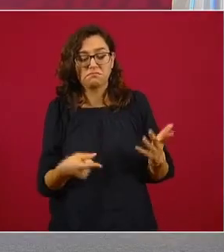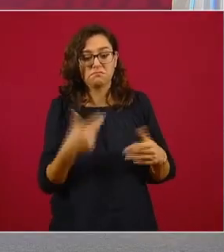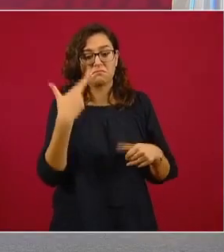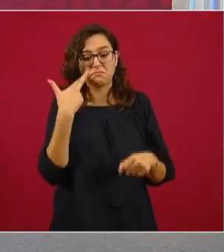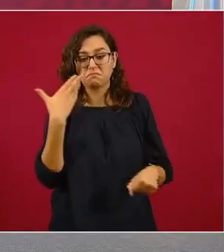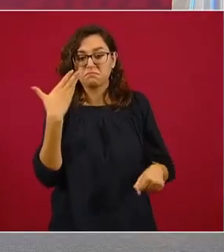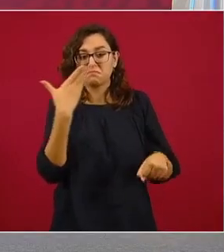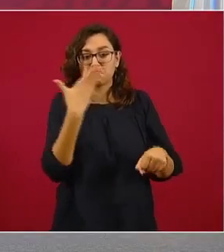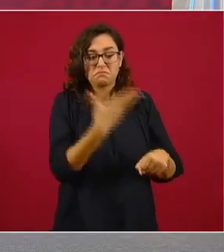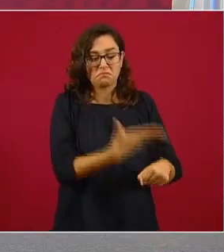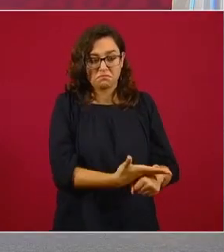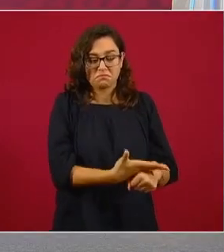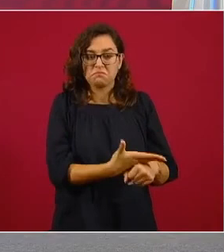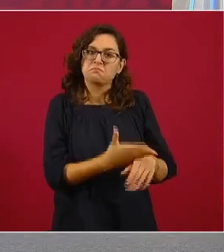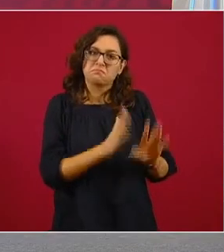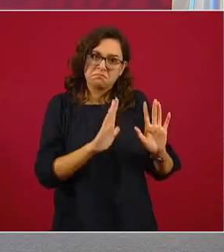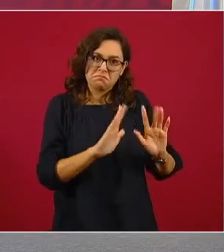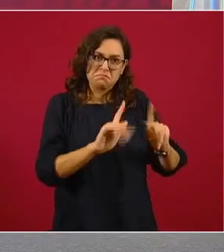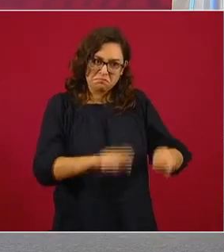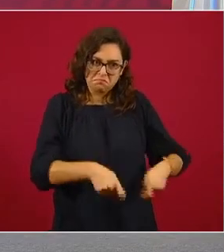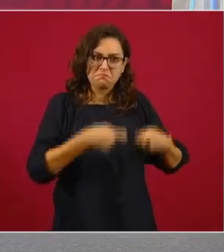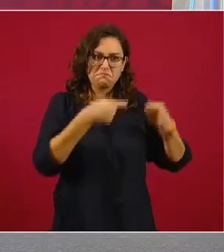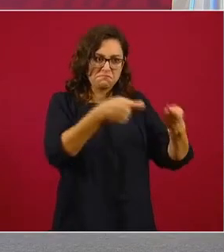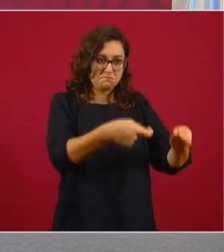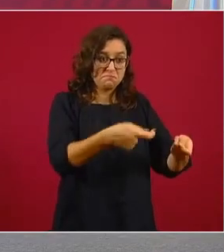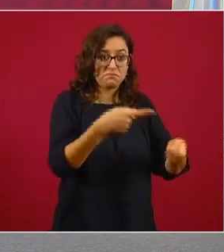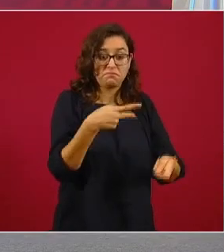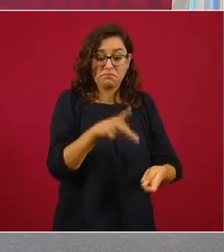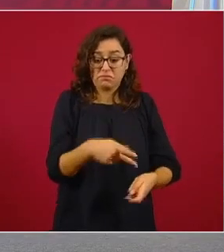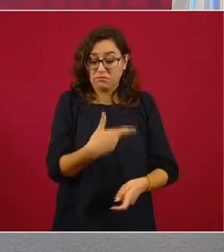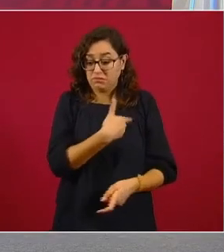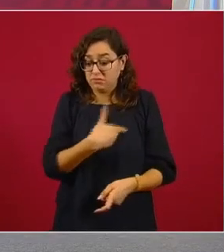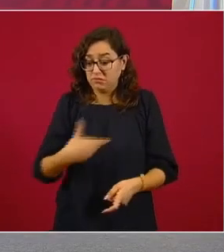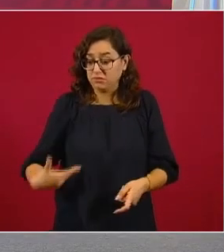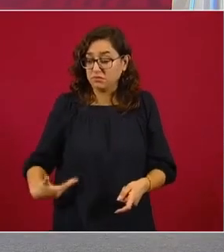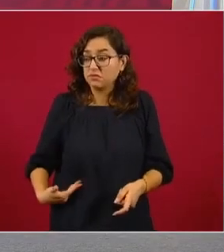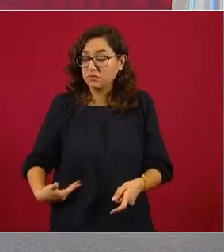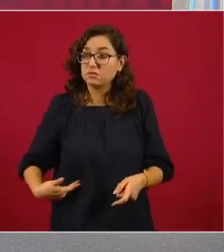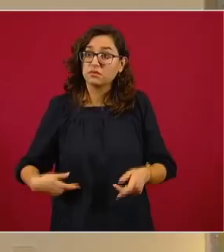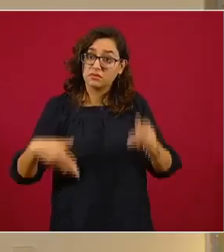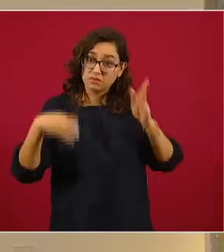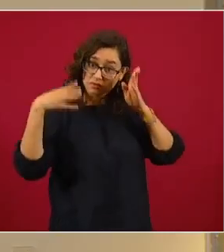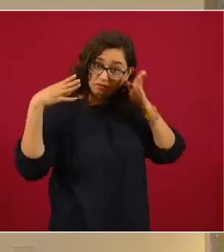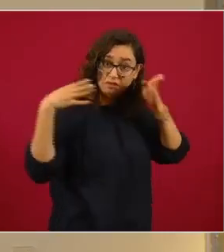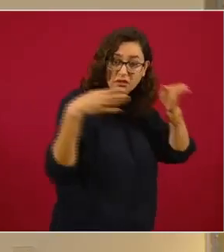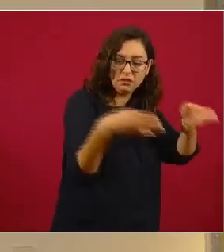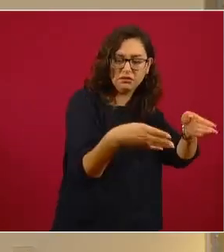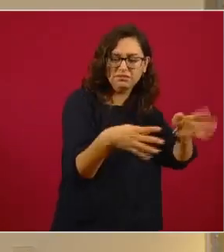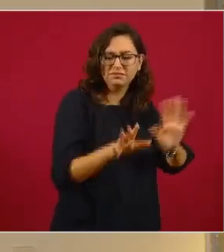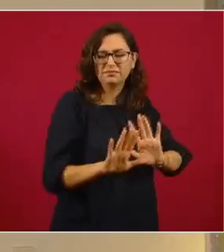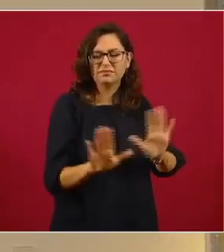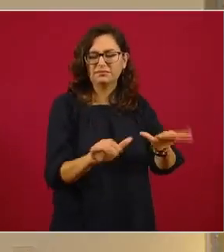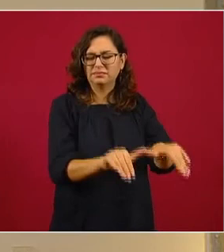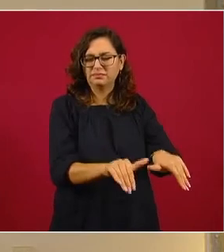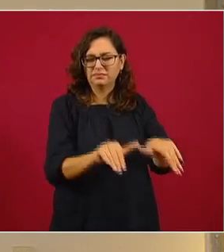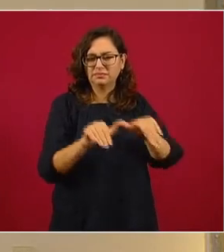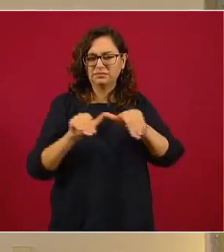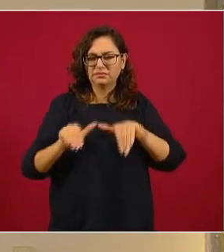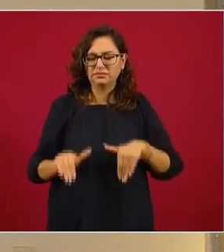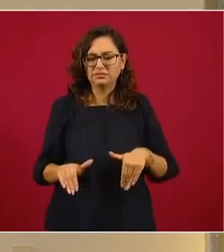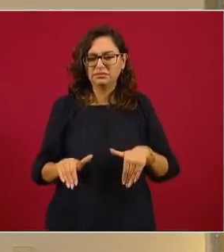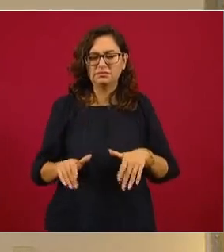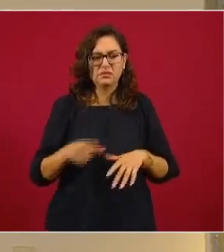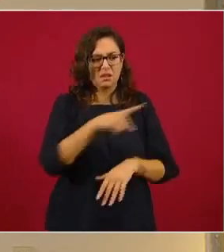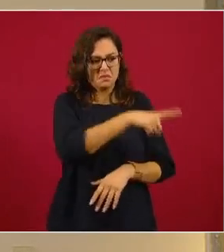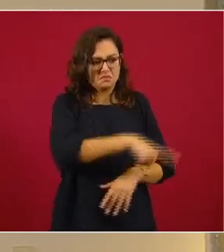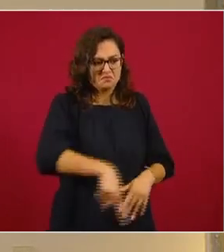solicitar investigaciones en contra de los que han ocupado cargos públicos o se hayan dedicado a hacer negocios al amparo del poder